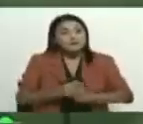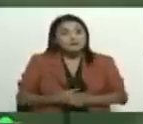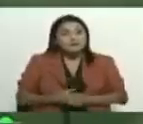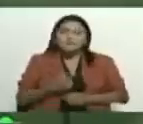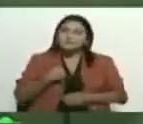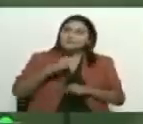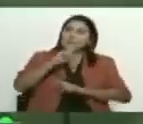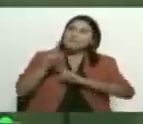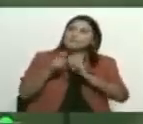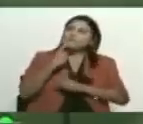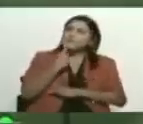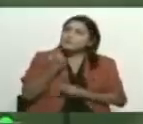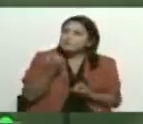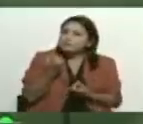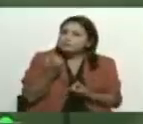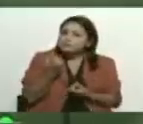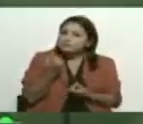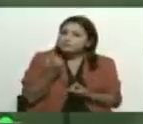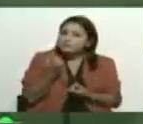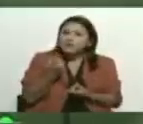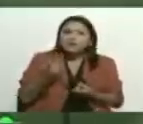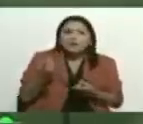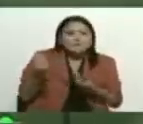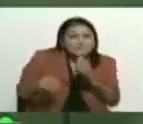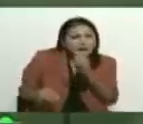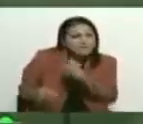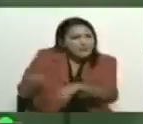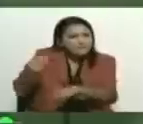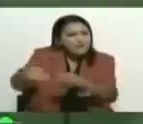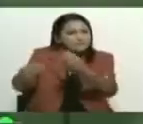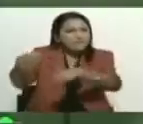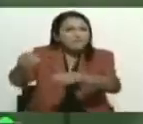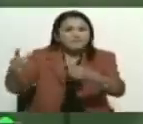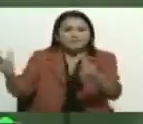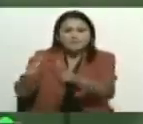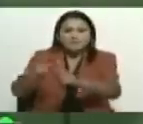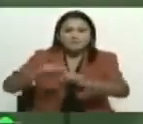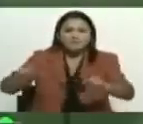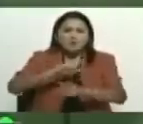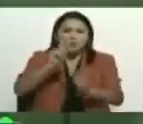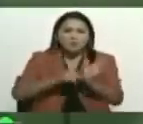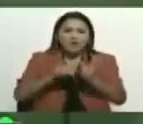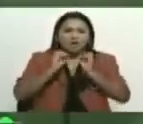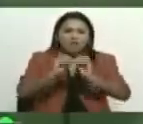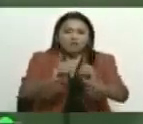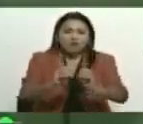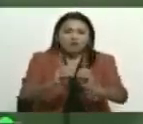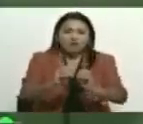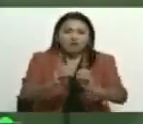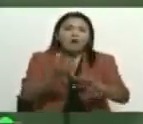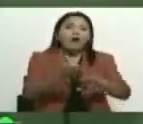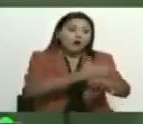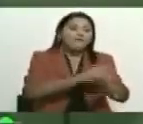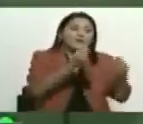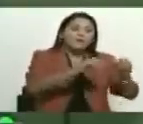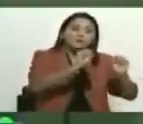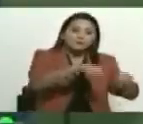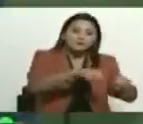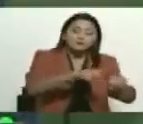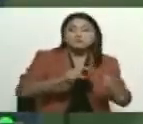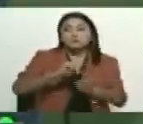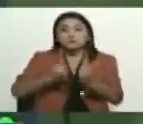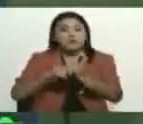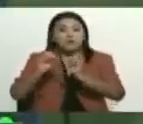preguntamos, ¿cuántas otras cumbres serán necesarias para constatar el incumplimiento de los compromisos asumidos, particularmente